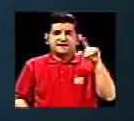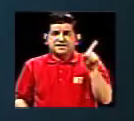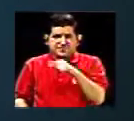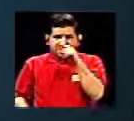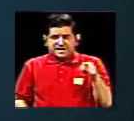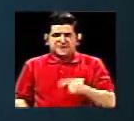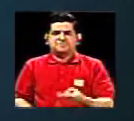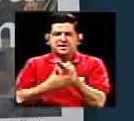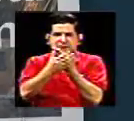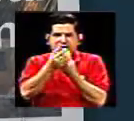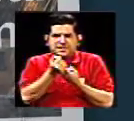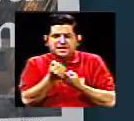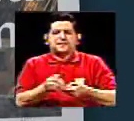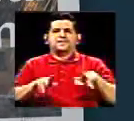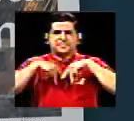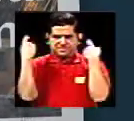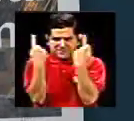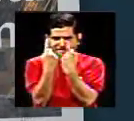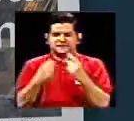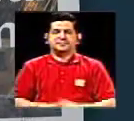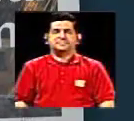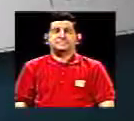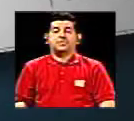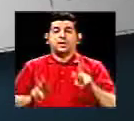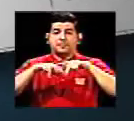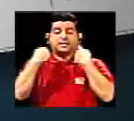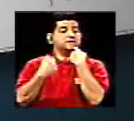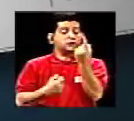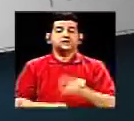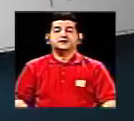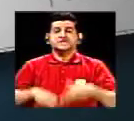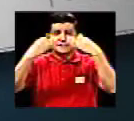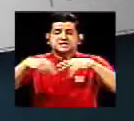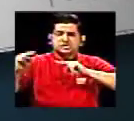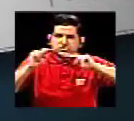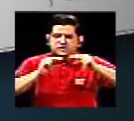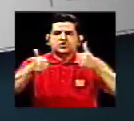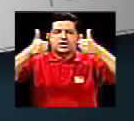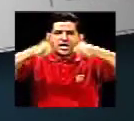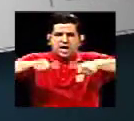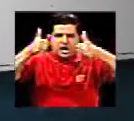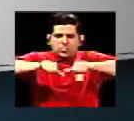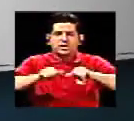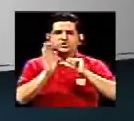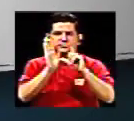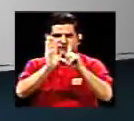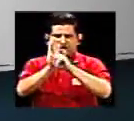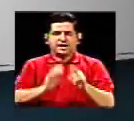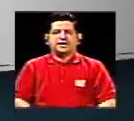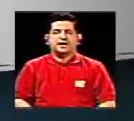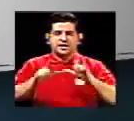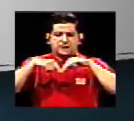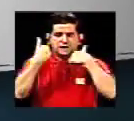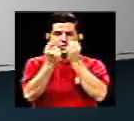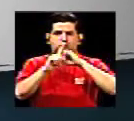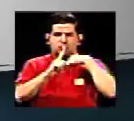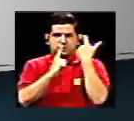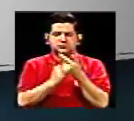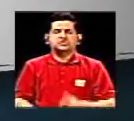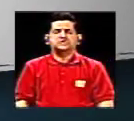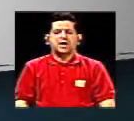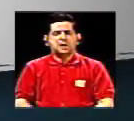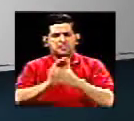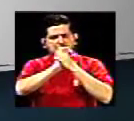bipartidismo. Además, partidos anuncian disposición a negociar acuerdos en el Congreso. Sectores sociales aplauden